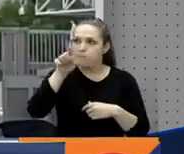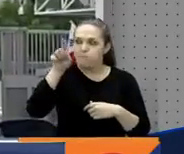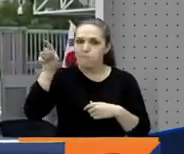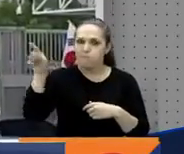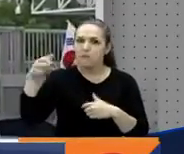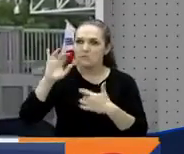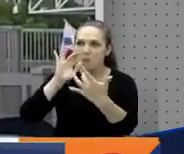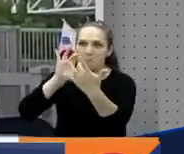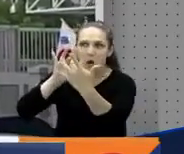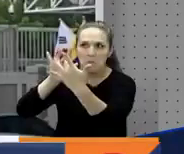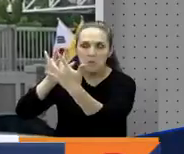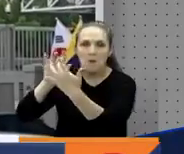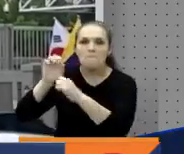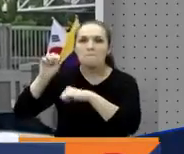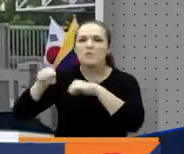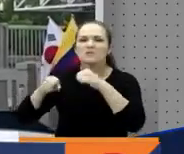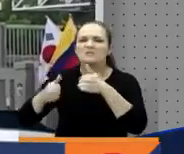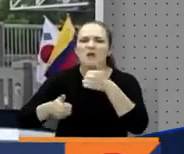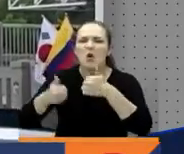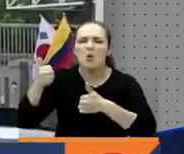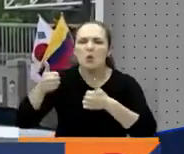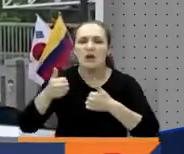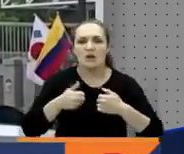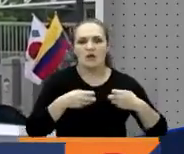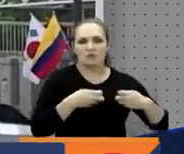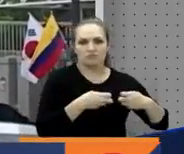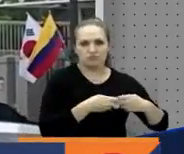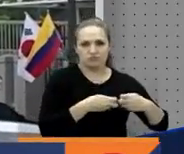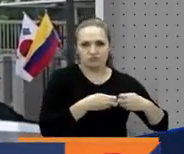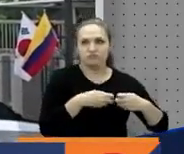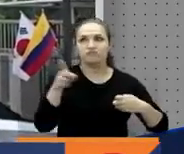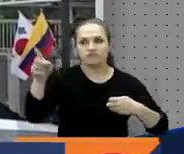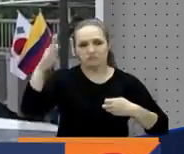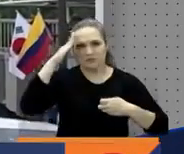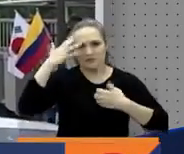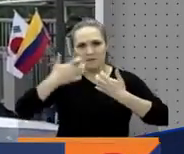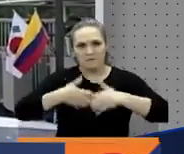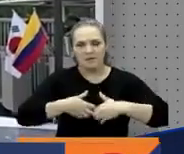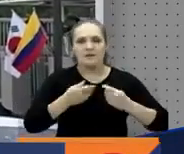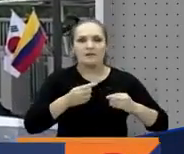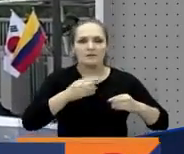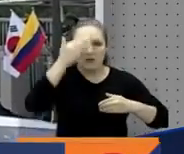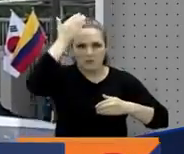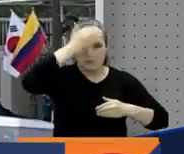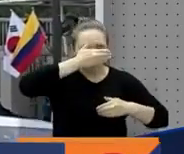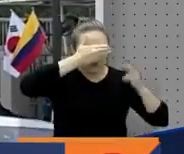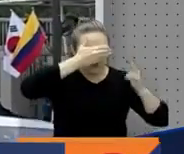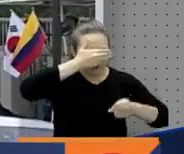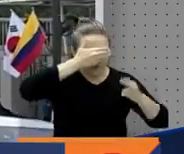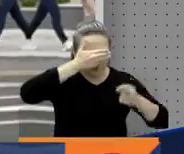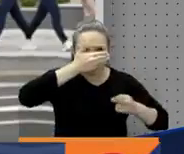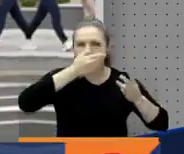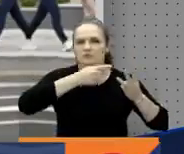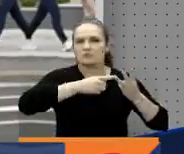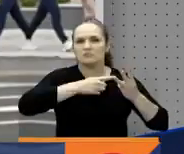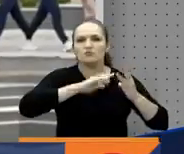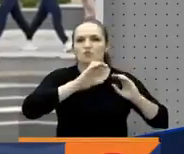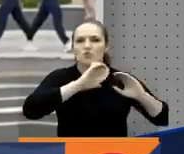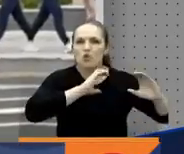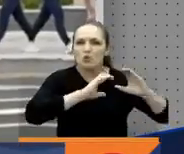inversión en los siguientes sectores energía agua y agroindustria metalmecánica telecomunicaciones